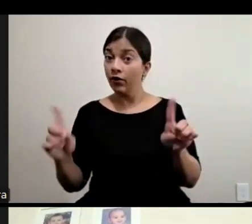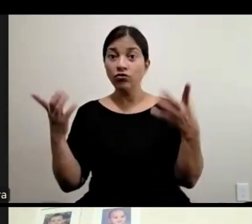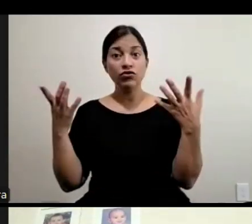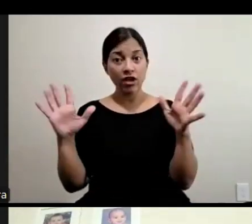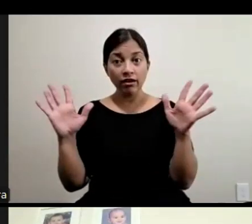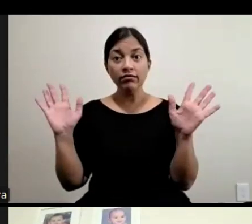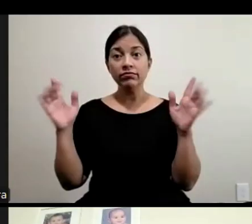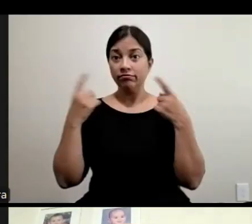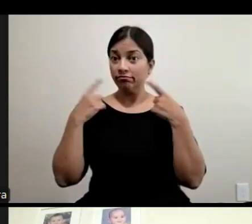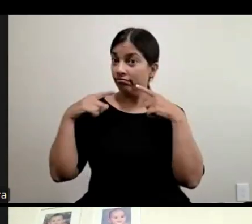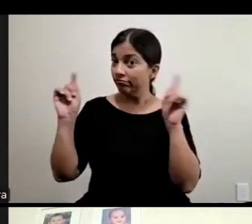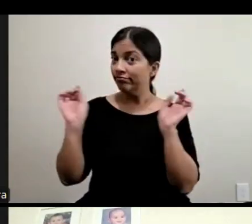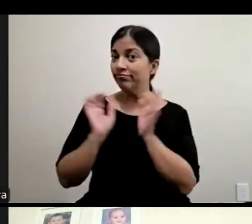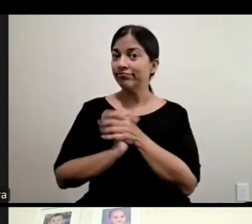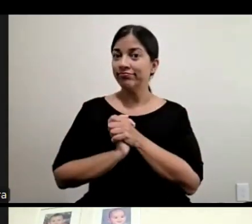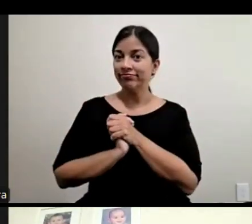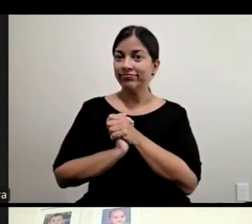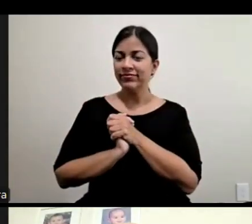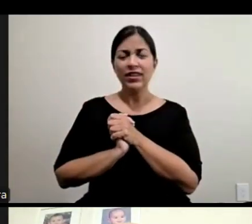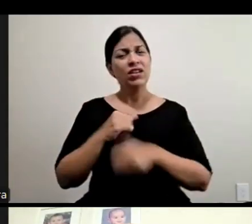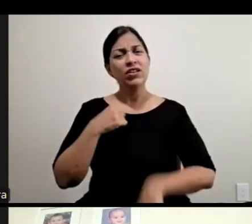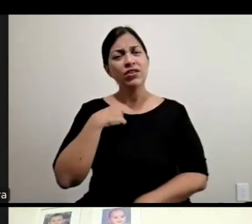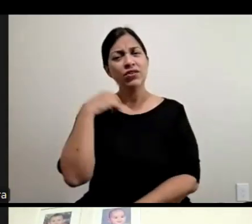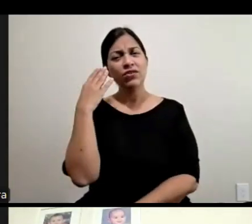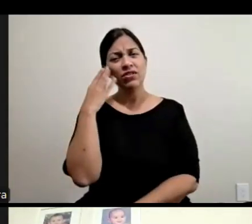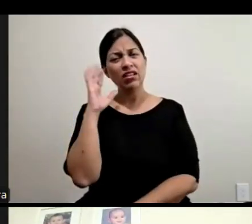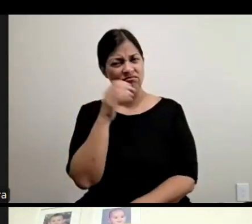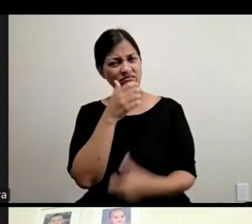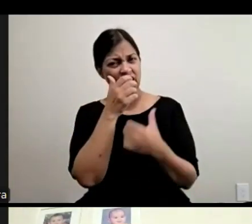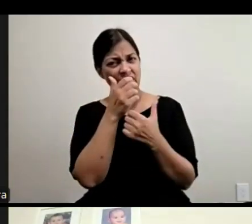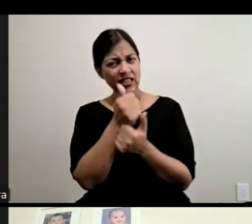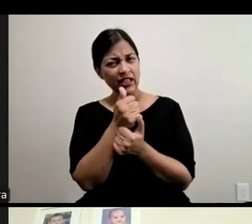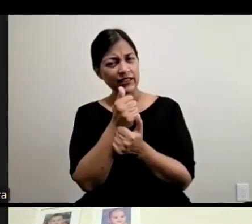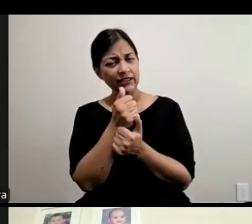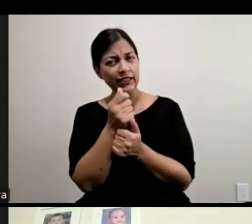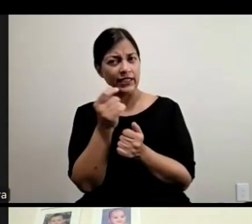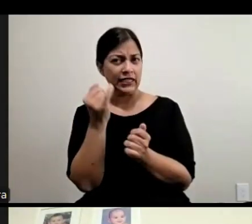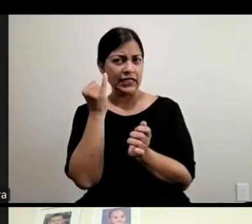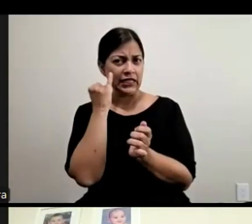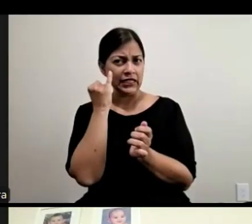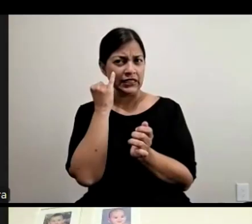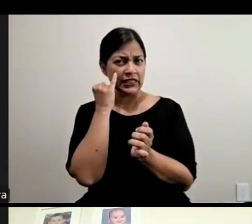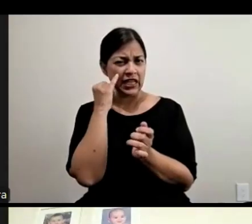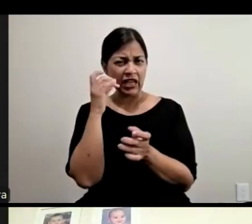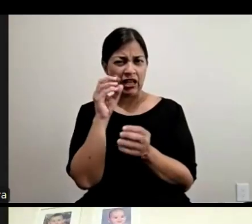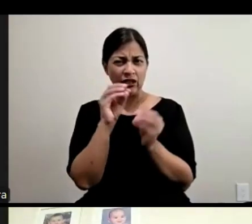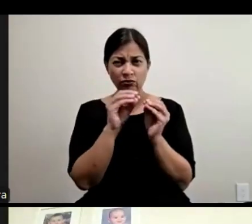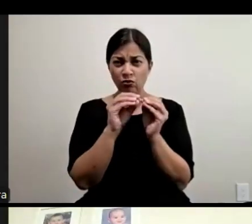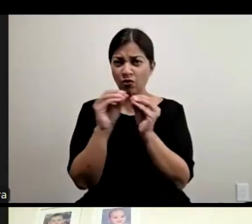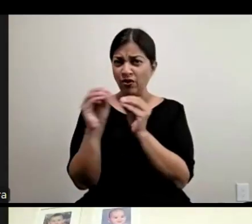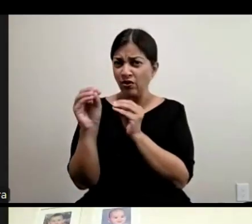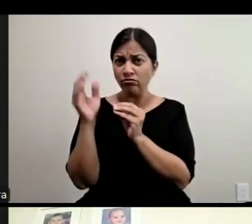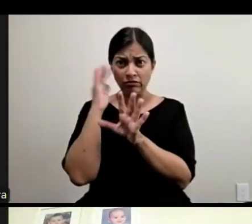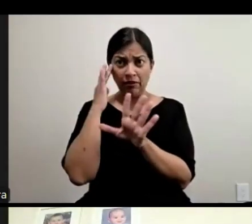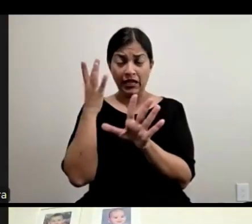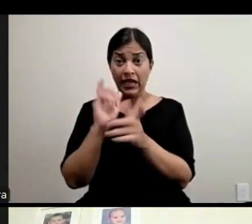de... Estamos en la... Yo no sé, sería interesante verificar si el pico se ha corrido, porque como ha habido tanto cambio en